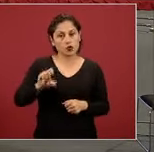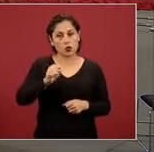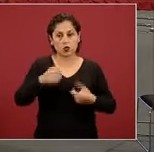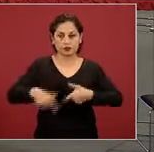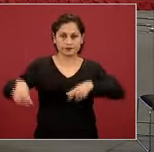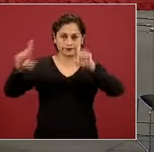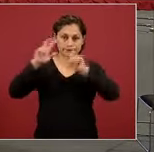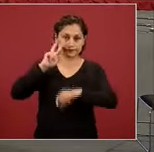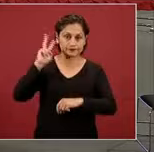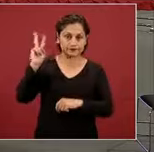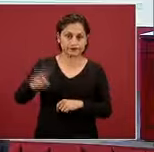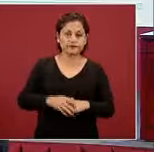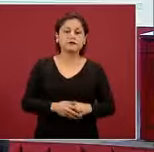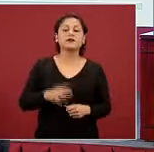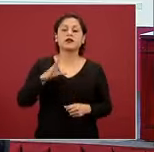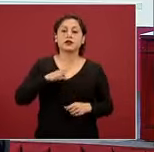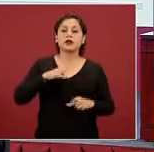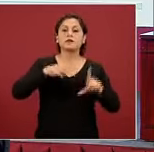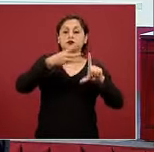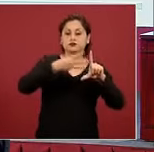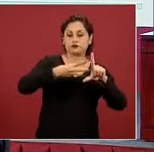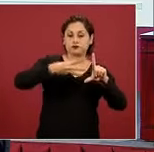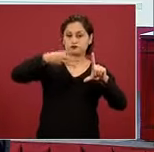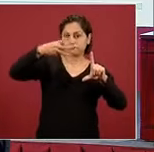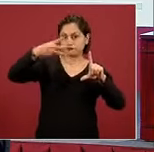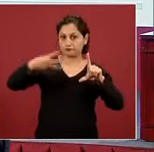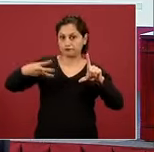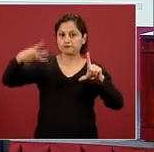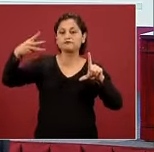gráfica lo que tenemos es una curva epidémica que más